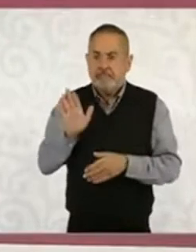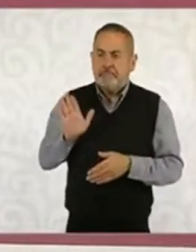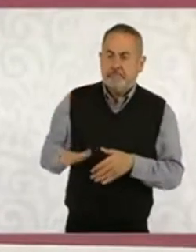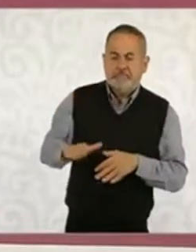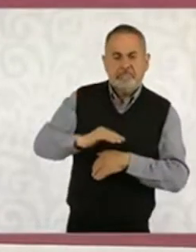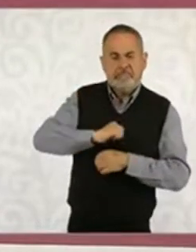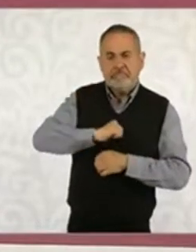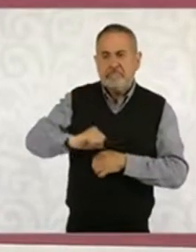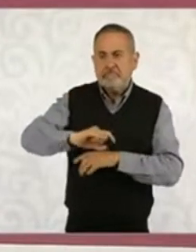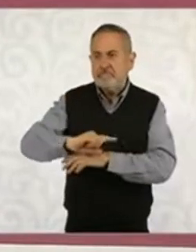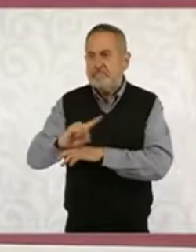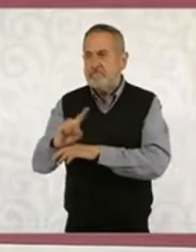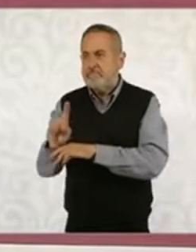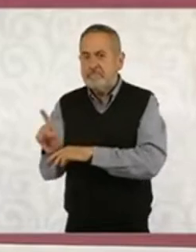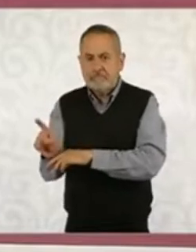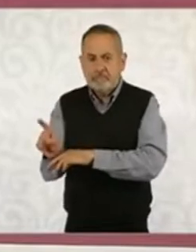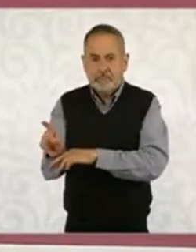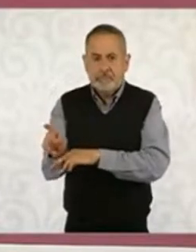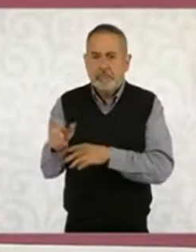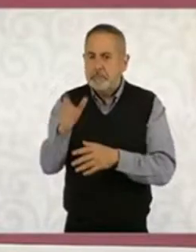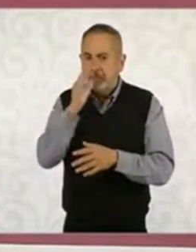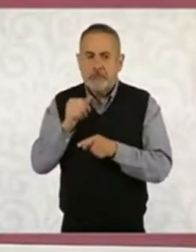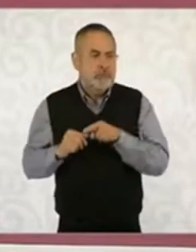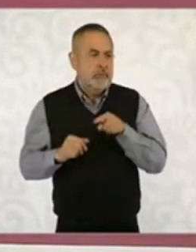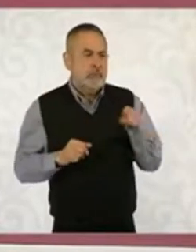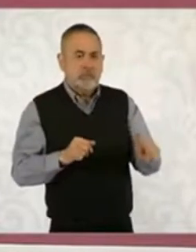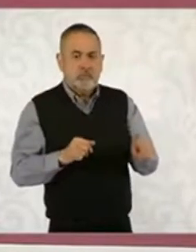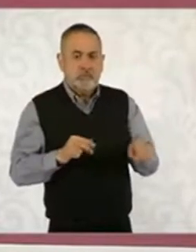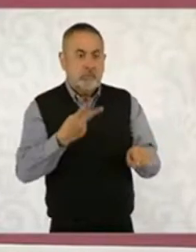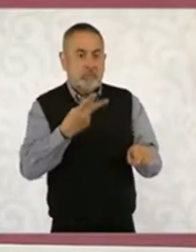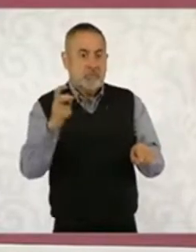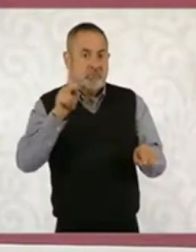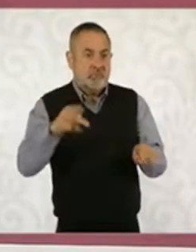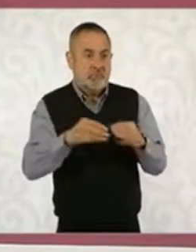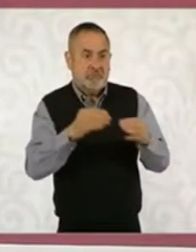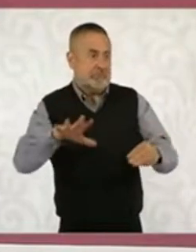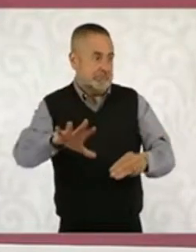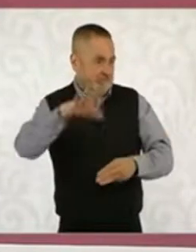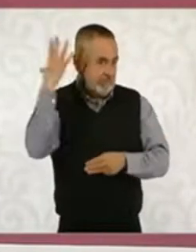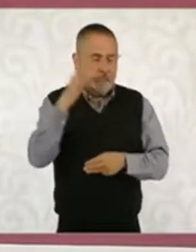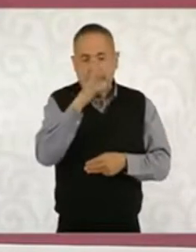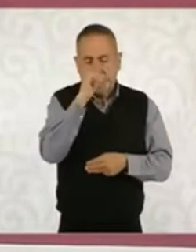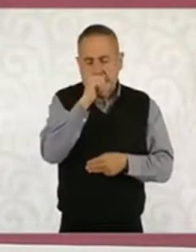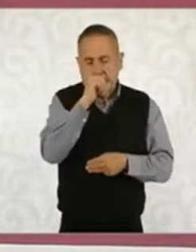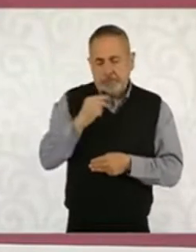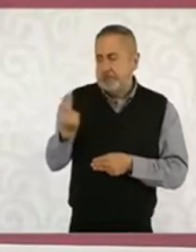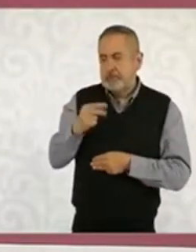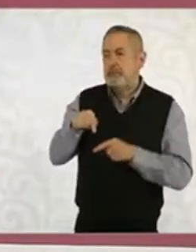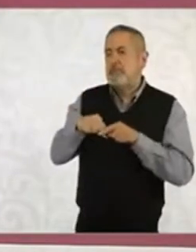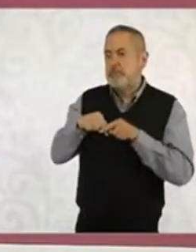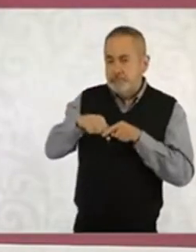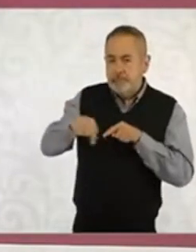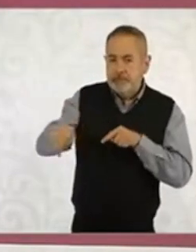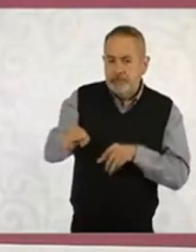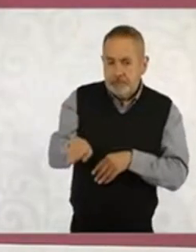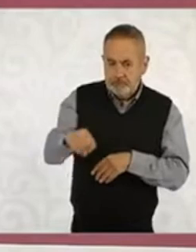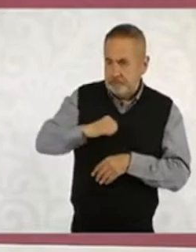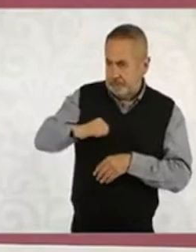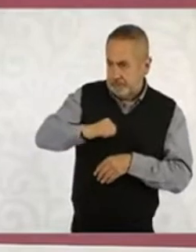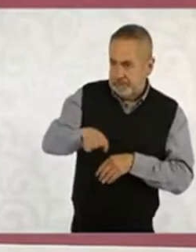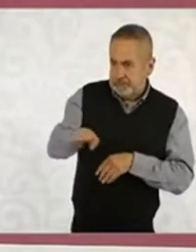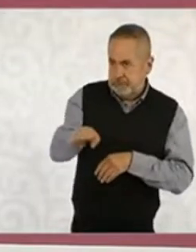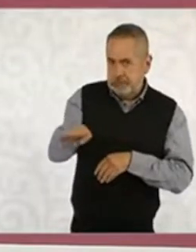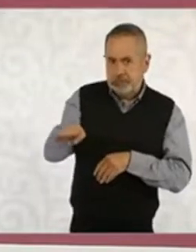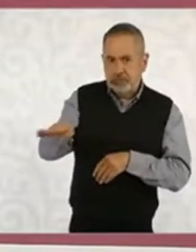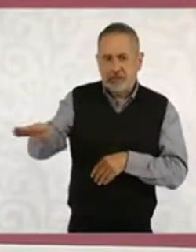estamos hablando aquí de ir a 200 kilómetros por hora como si lo estamos haciendo en los tramos más largos de los otros trayectos. Son trenes